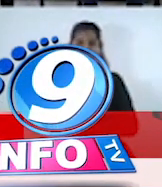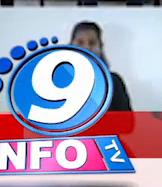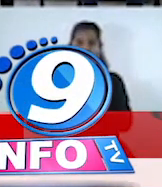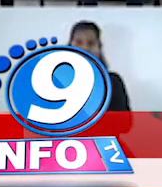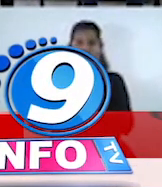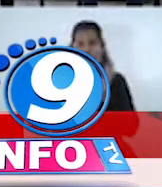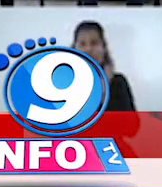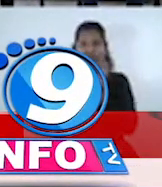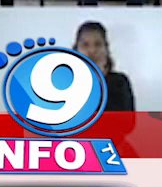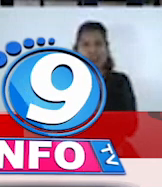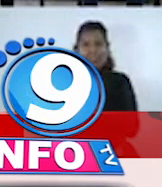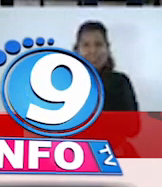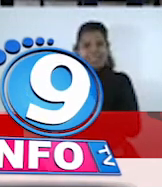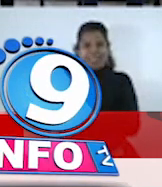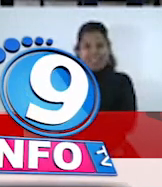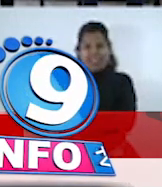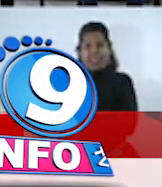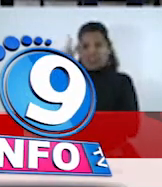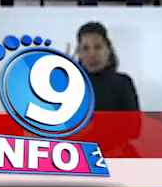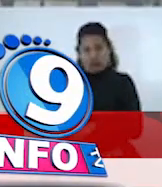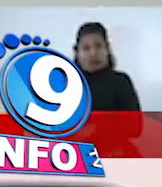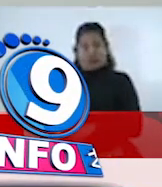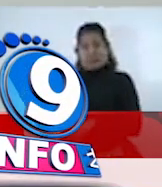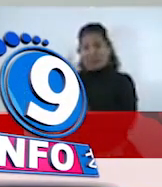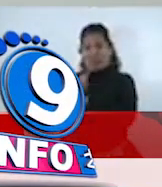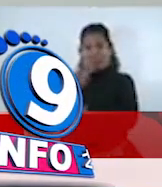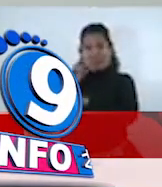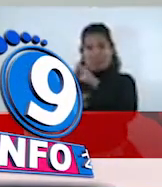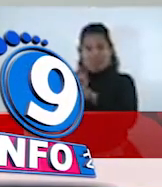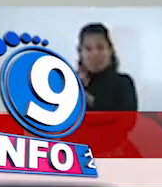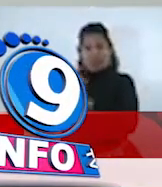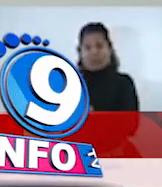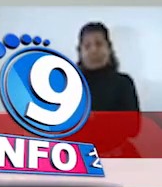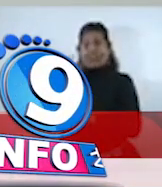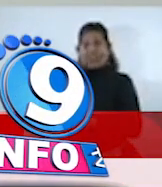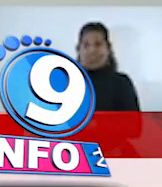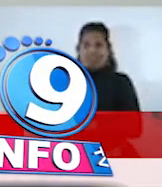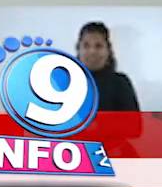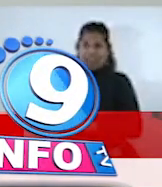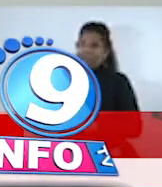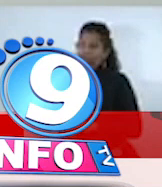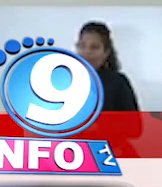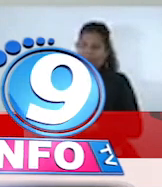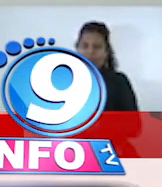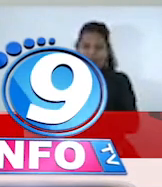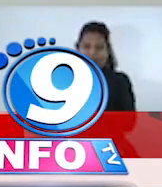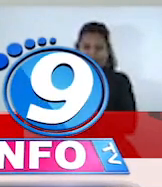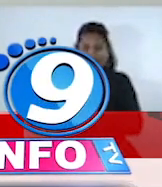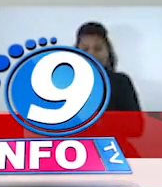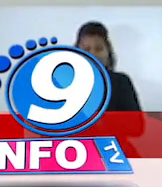día señalado para el Día Internacional contra la Corrupción. México y